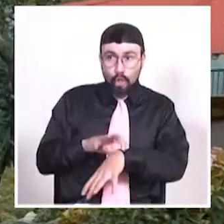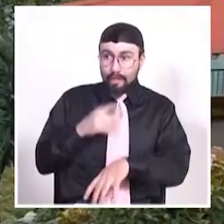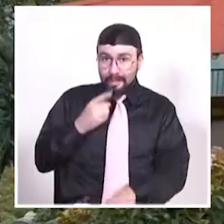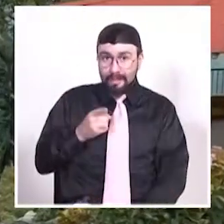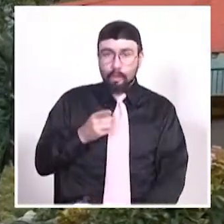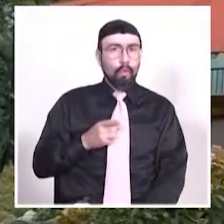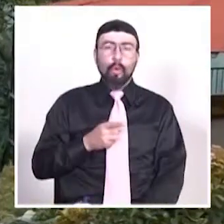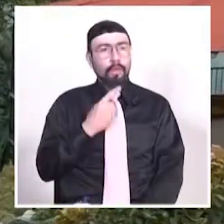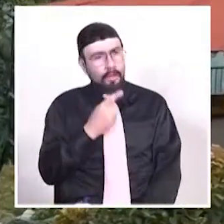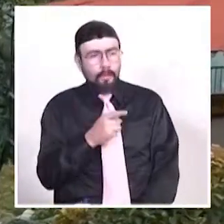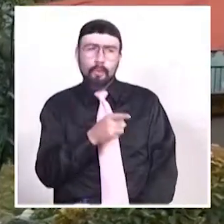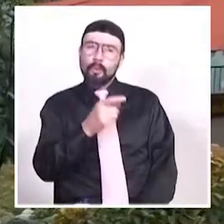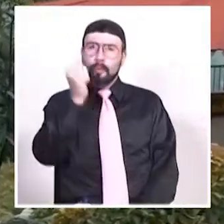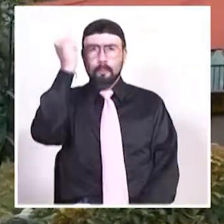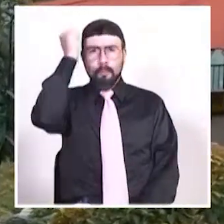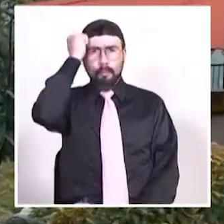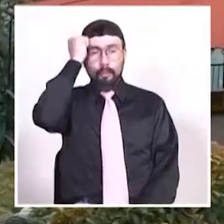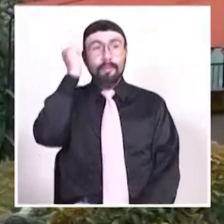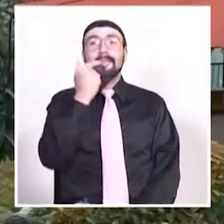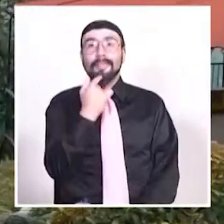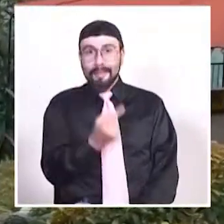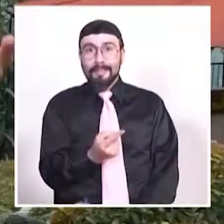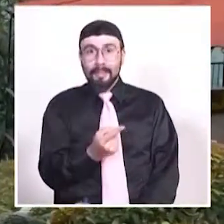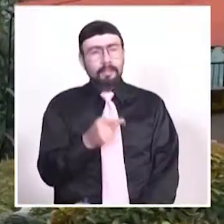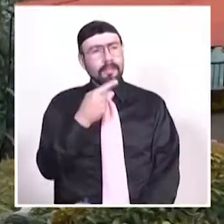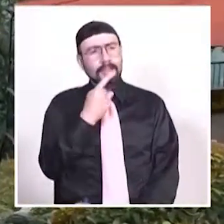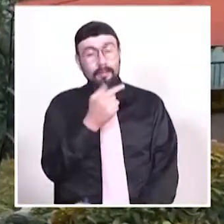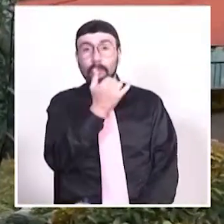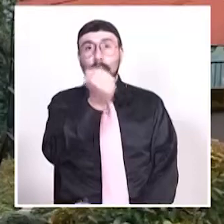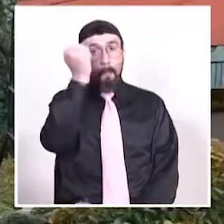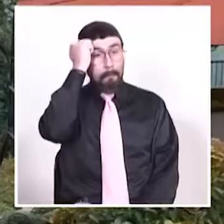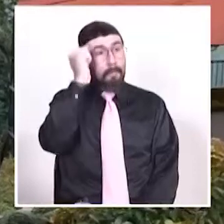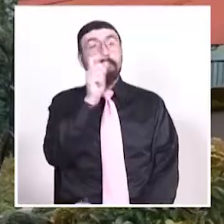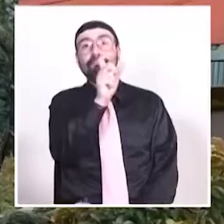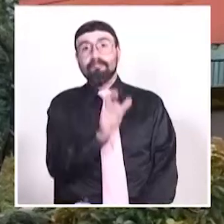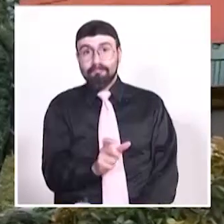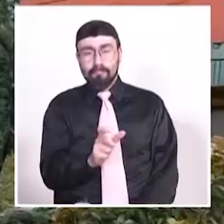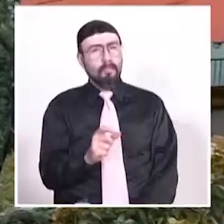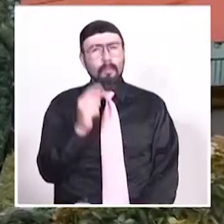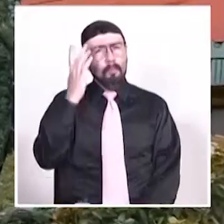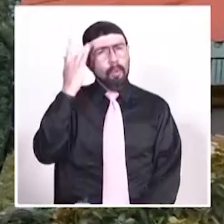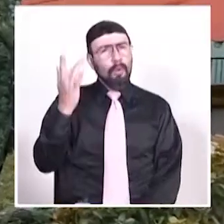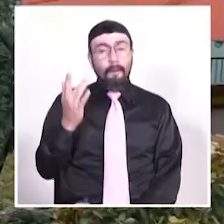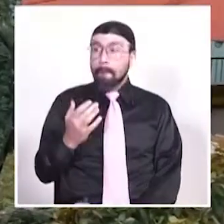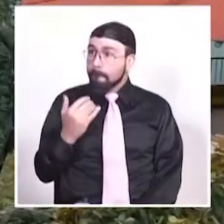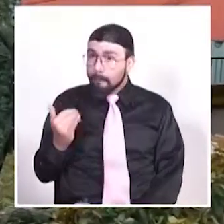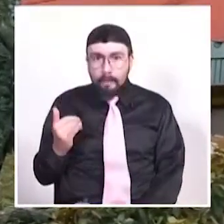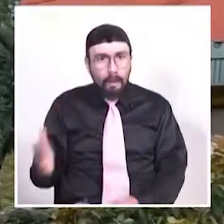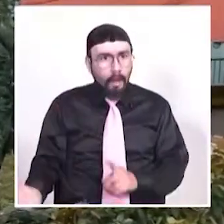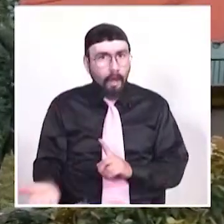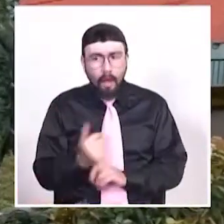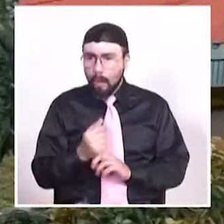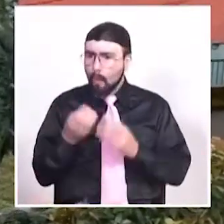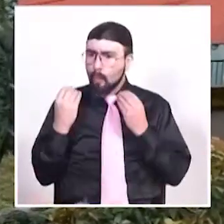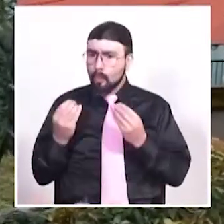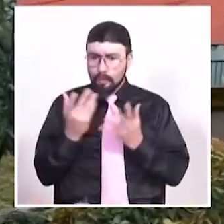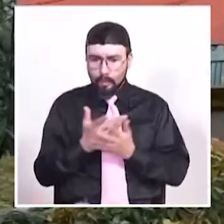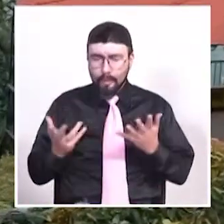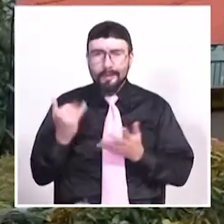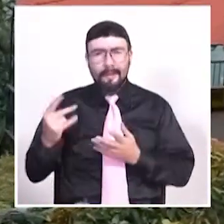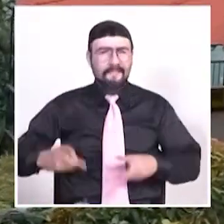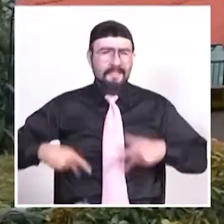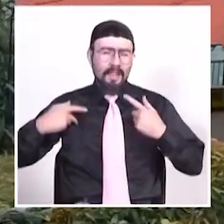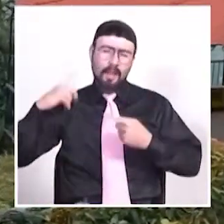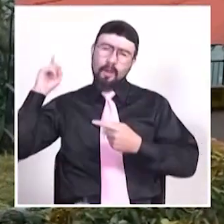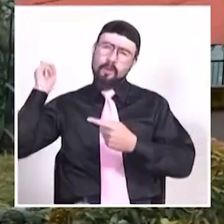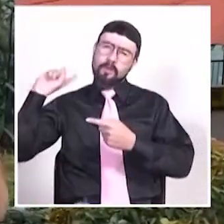le decimos maestro, le decimos profesor, porque es que ha descubierto tantas cosas en el caminar de la